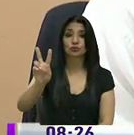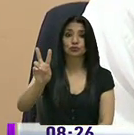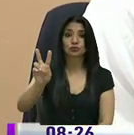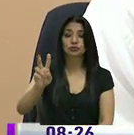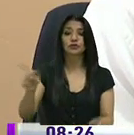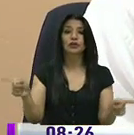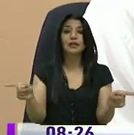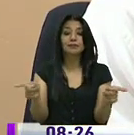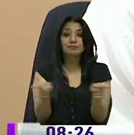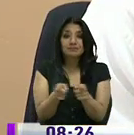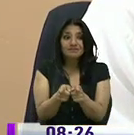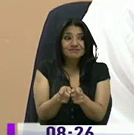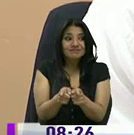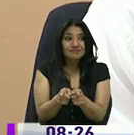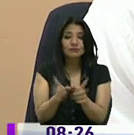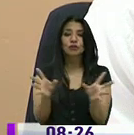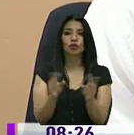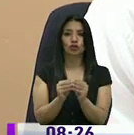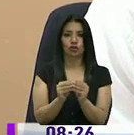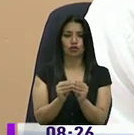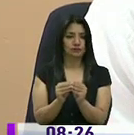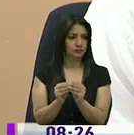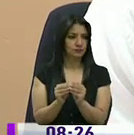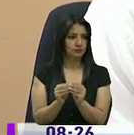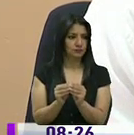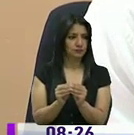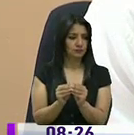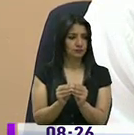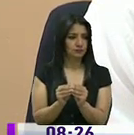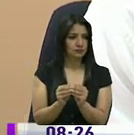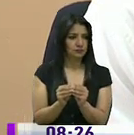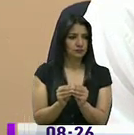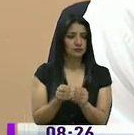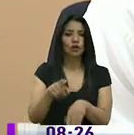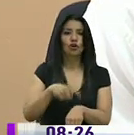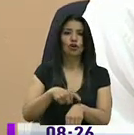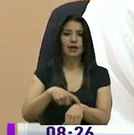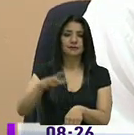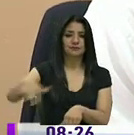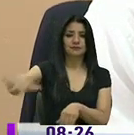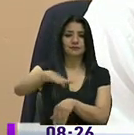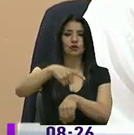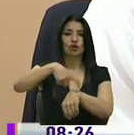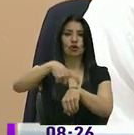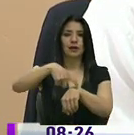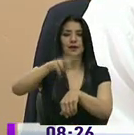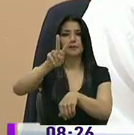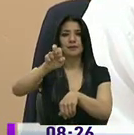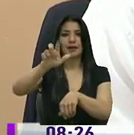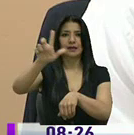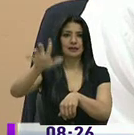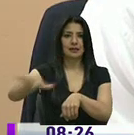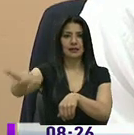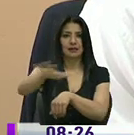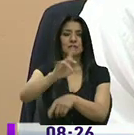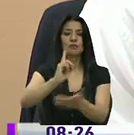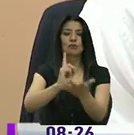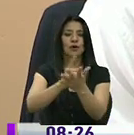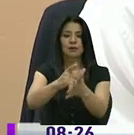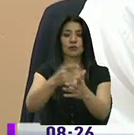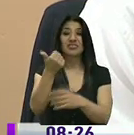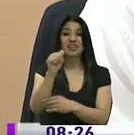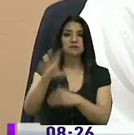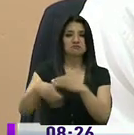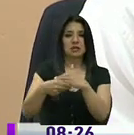este estas unidades para sobre todo para la obra base esto quiere decir que en la obra valle tenemos 10 unidades